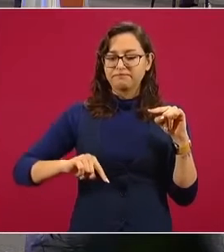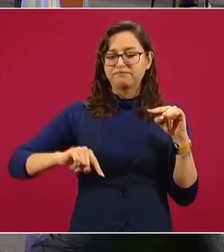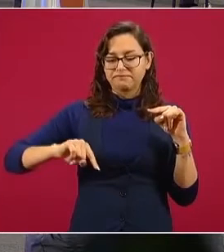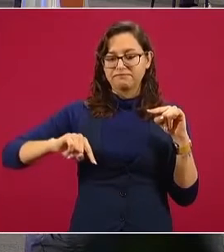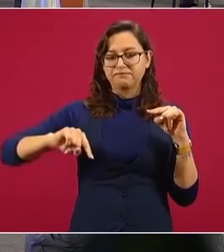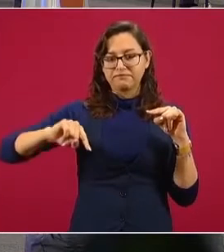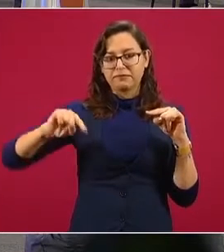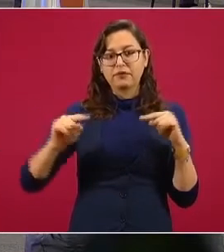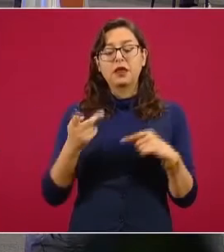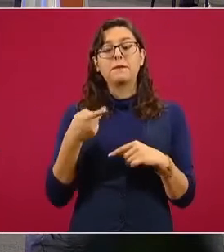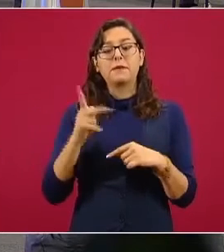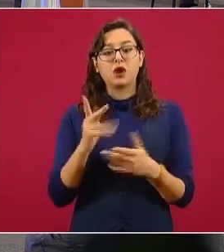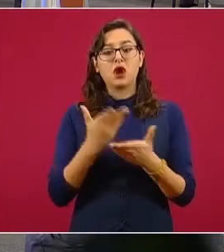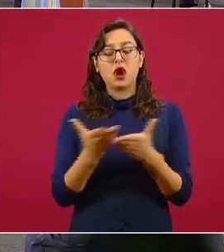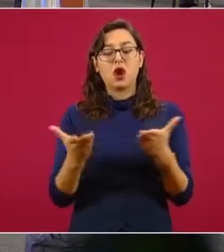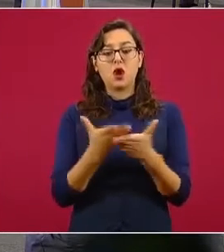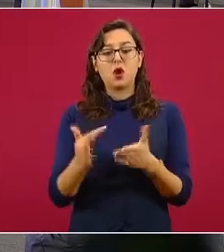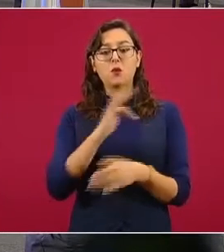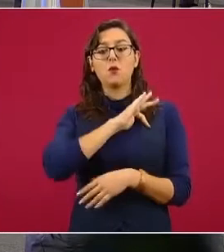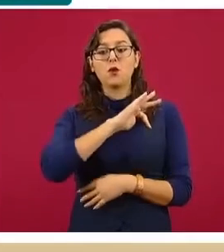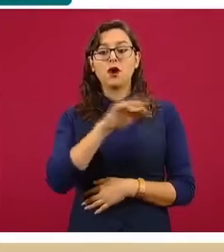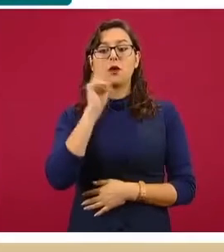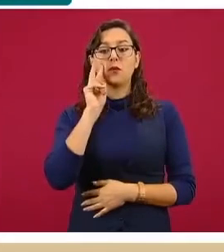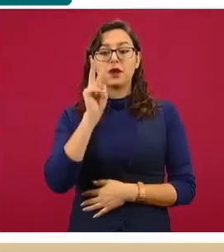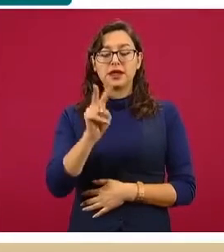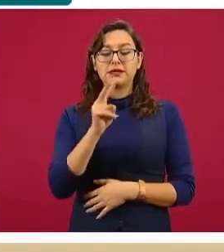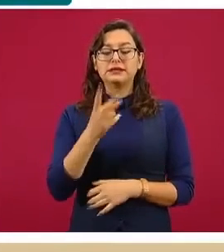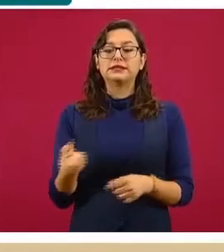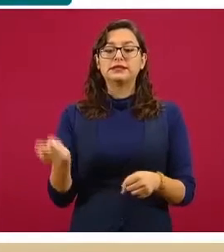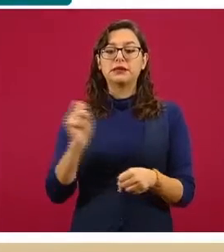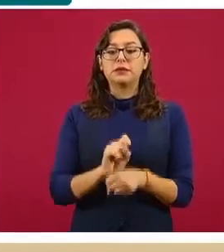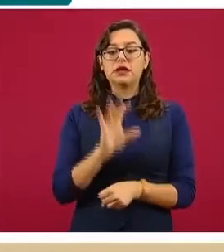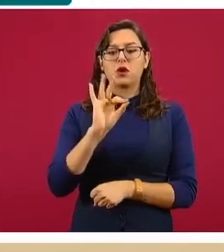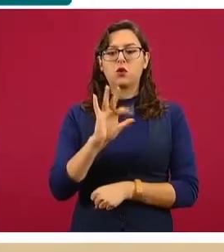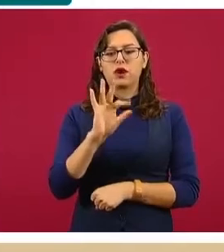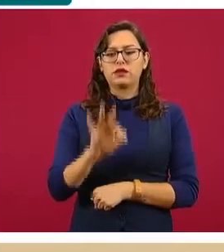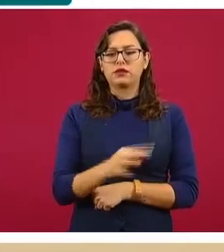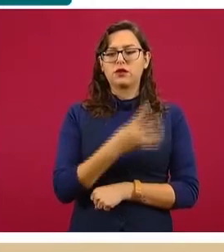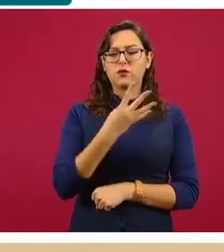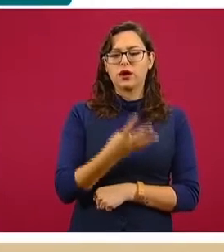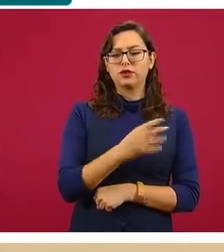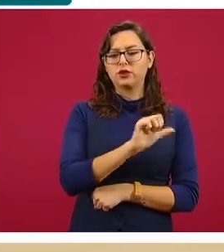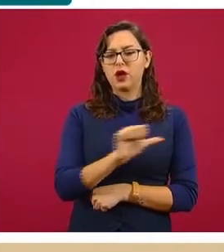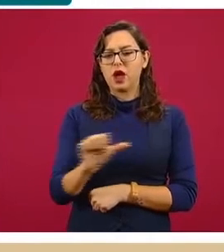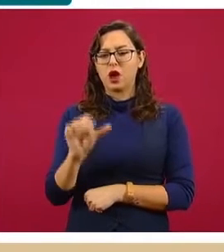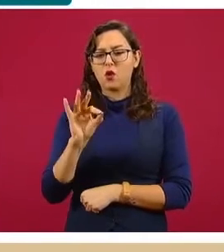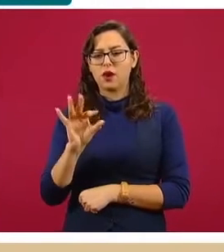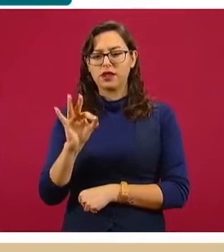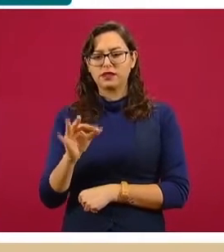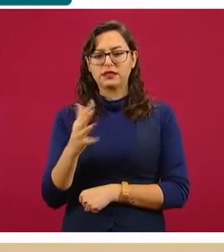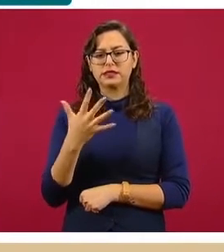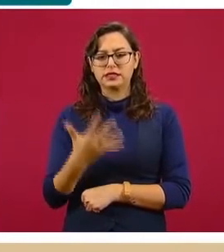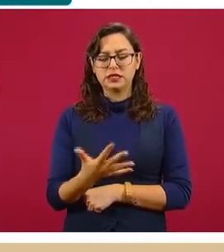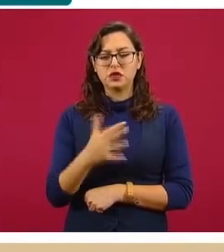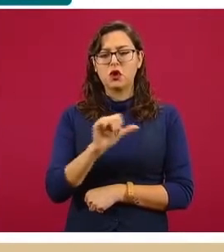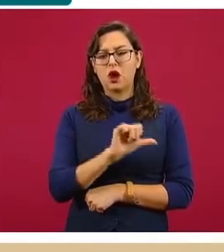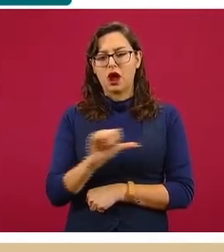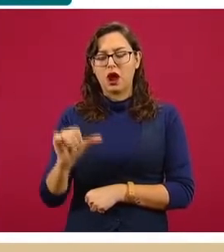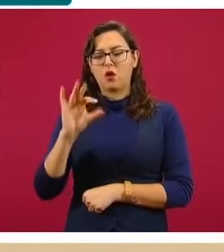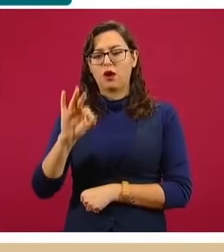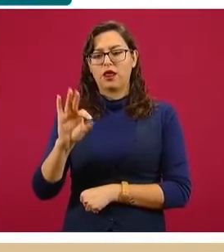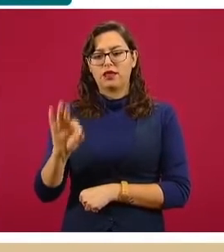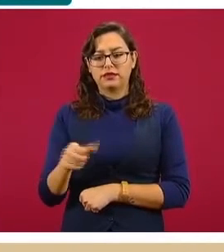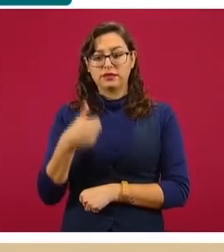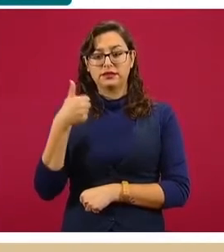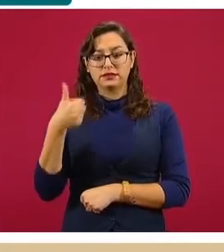epidemia. Lo que podemos ver en la gráfica es que entre la semana 44 y la 45, al igual que la 45 y la